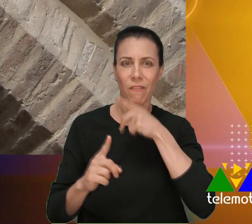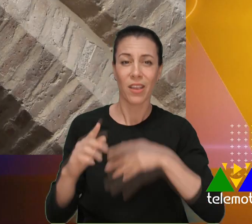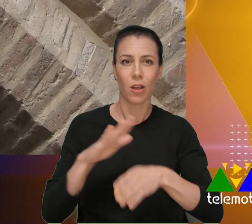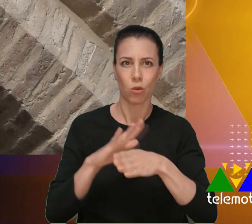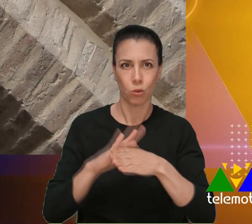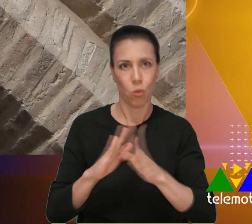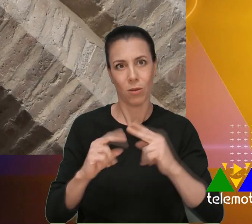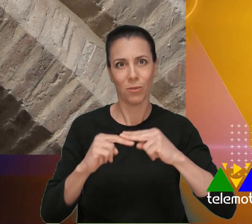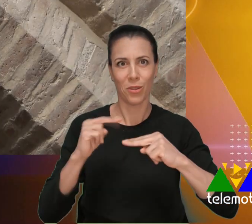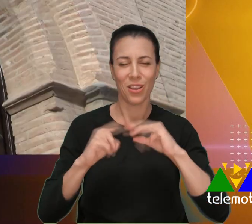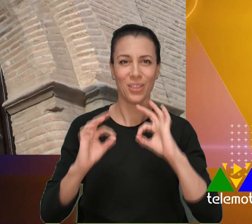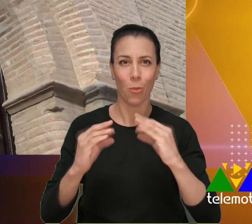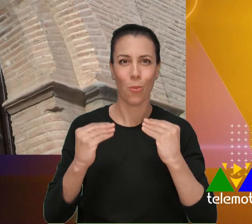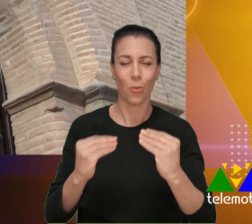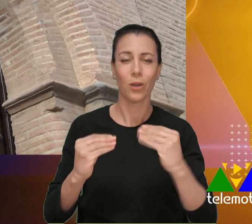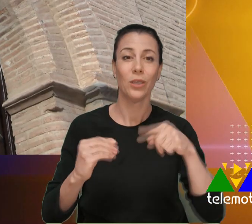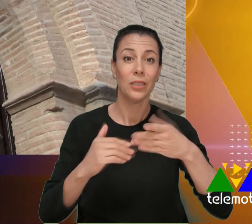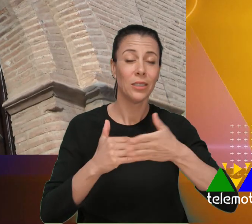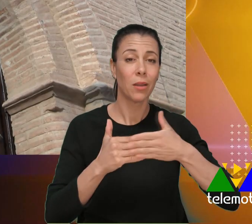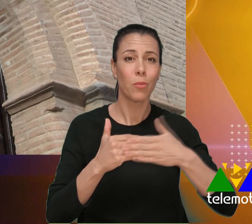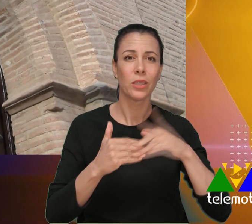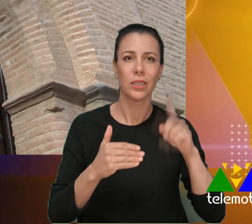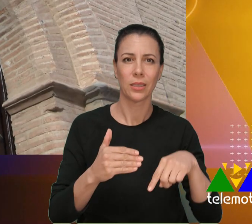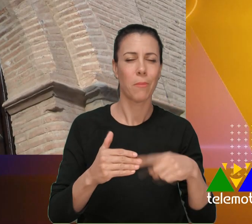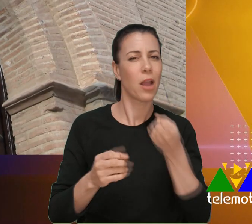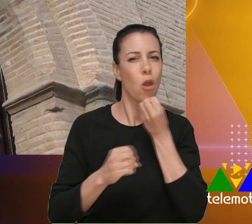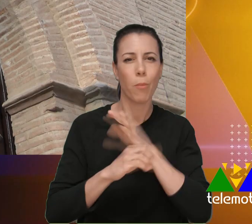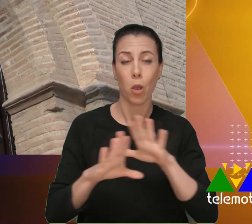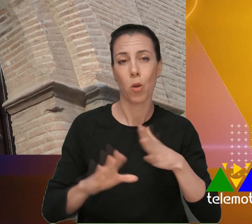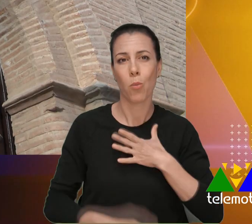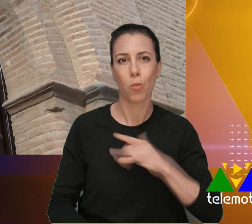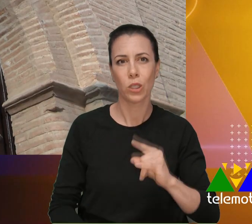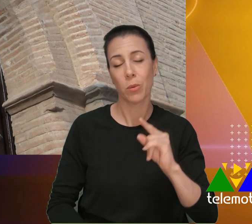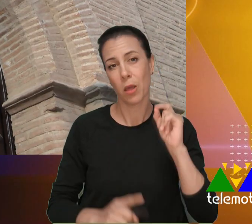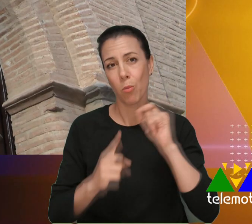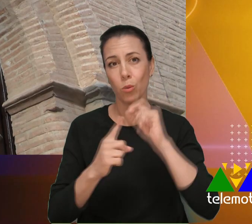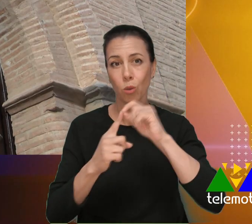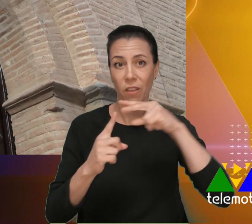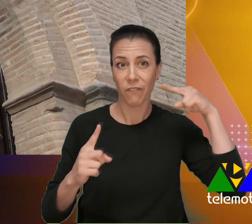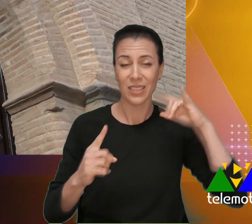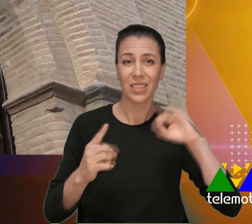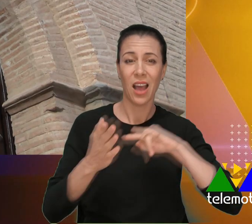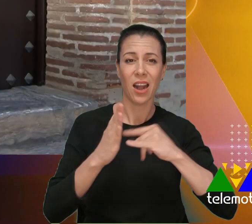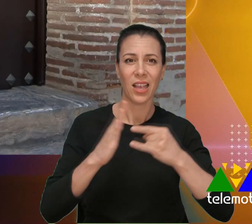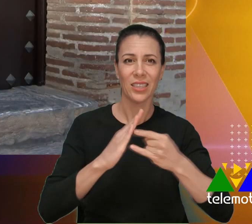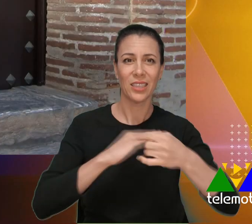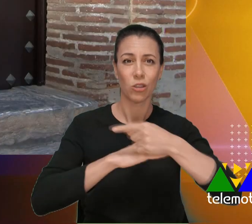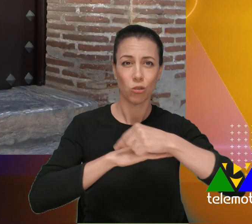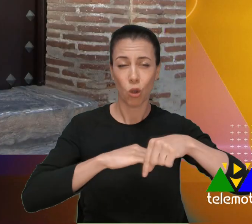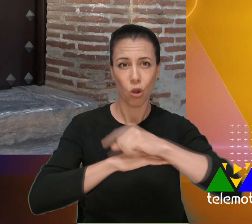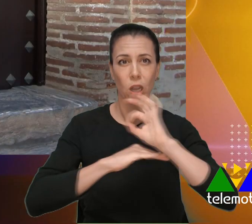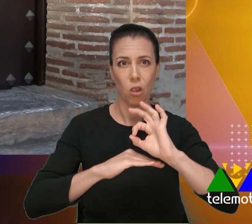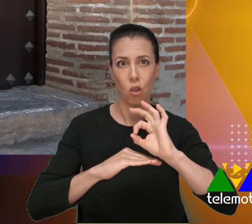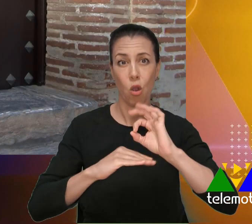esta puerta representa lo mejor posiblemente desde el punto de vista arquitectónico, de portadas arquitectónicas